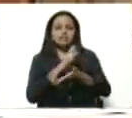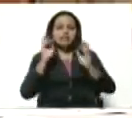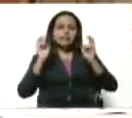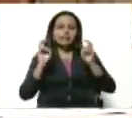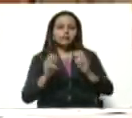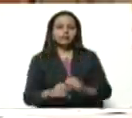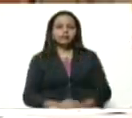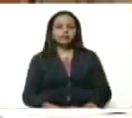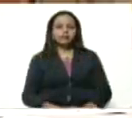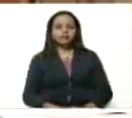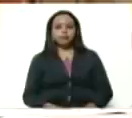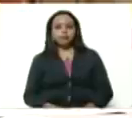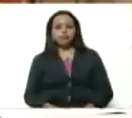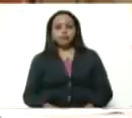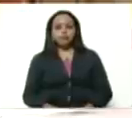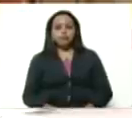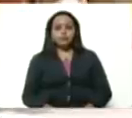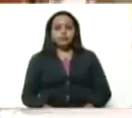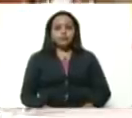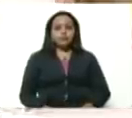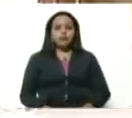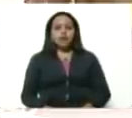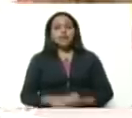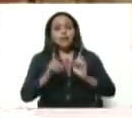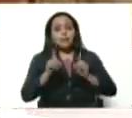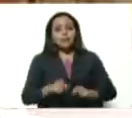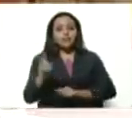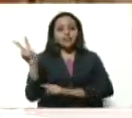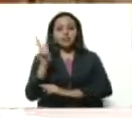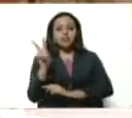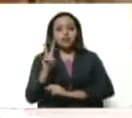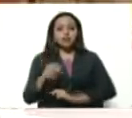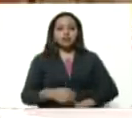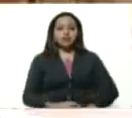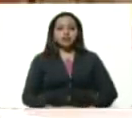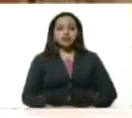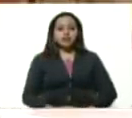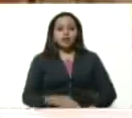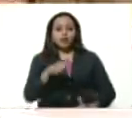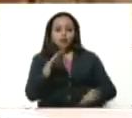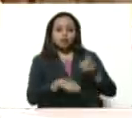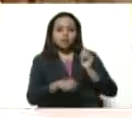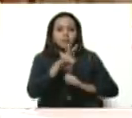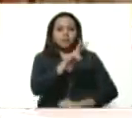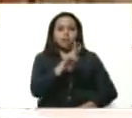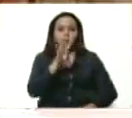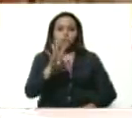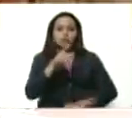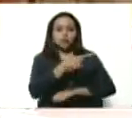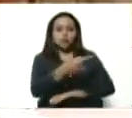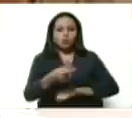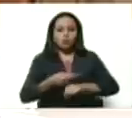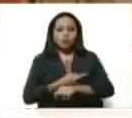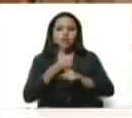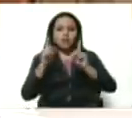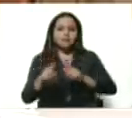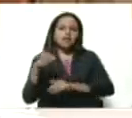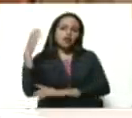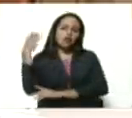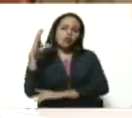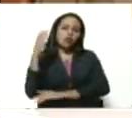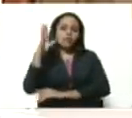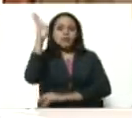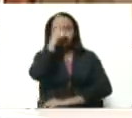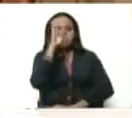bueno además de los casos de venezuela registrado en estas últimas 24 horas los casos de colombia de